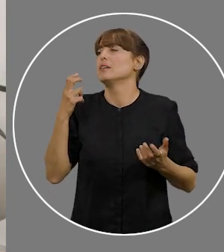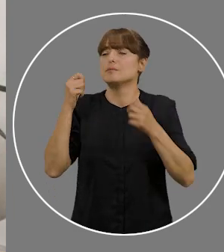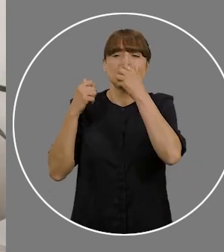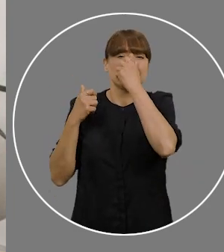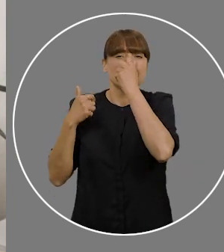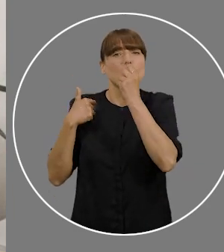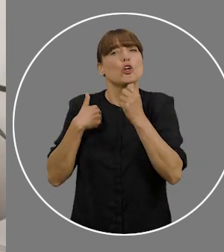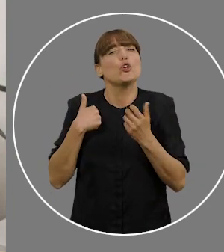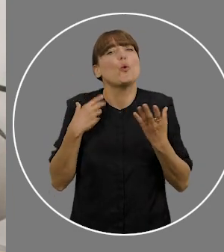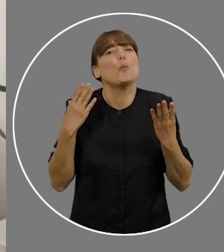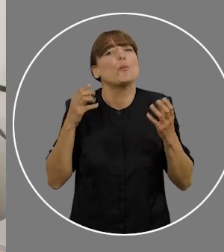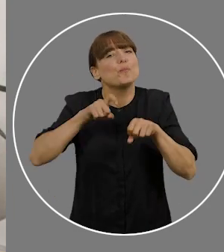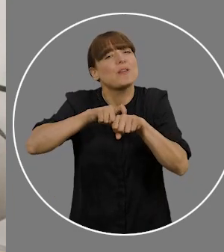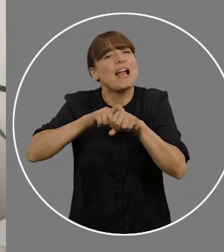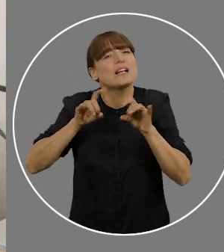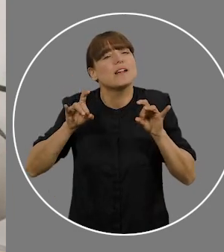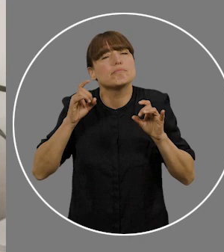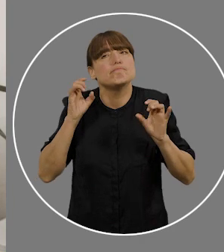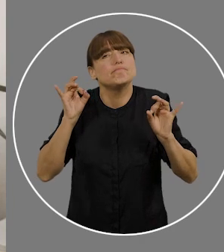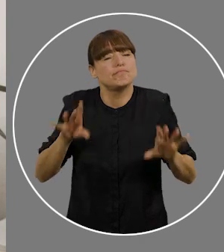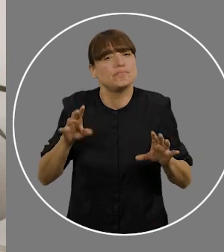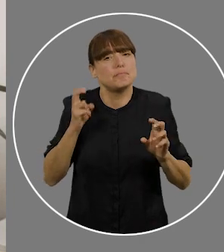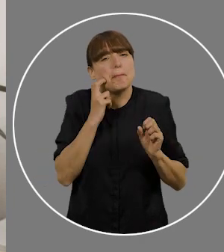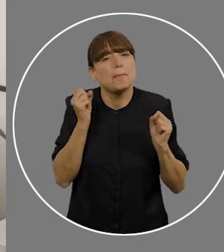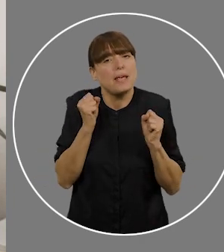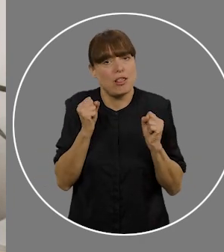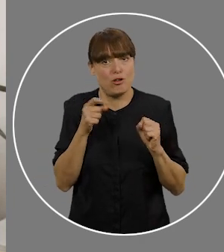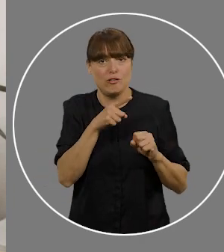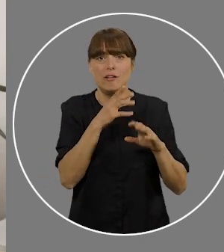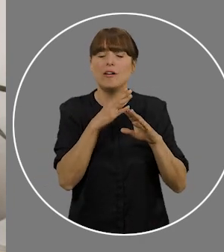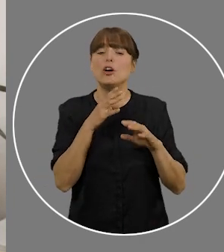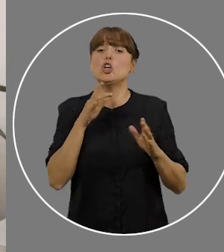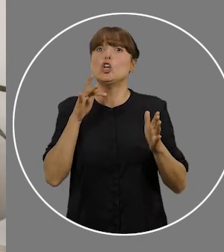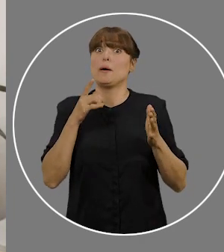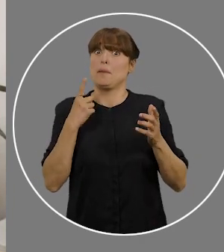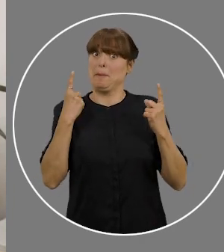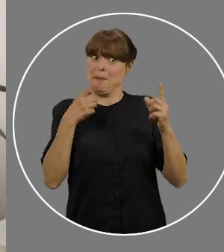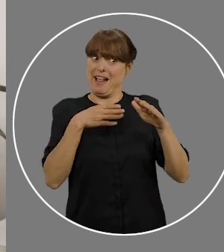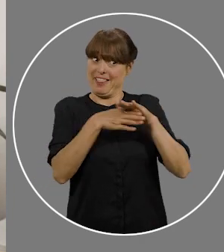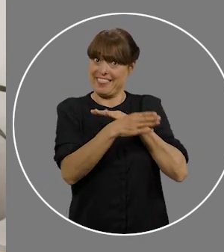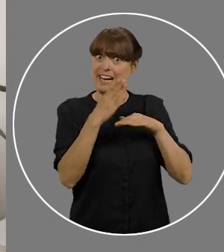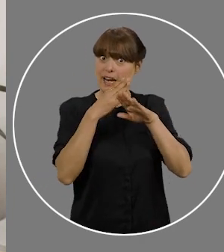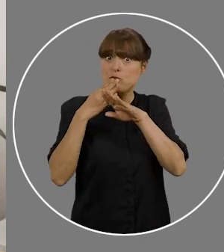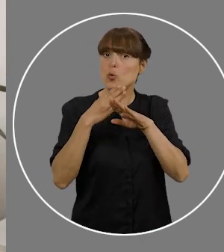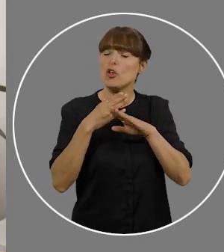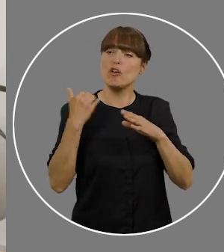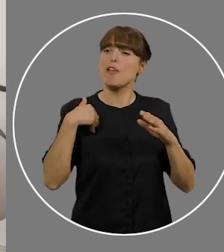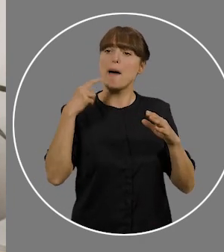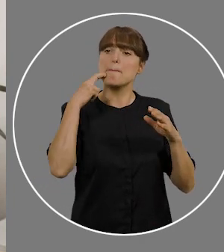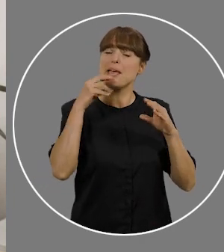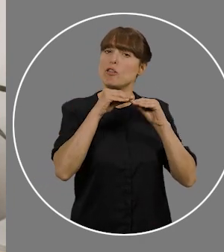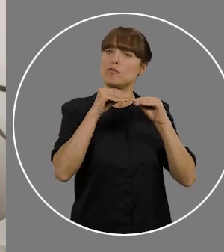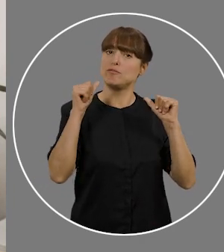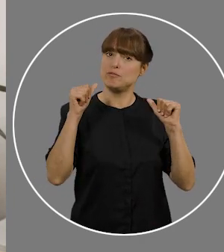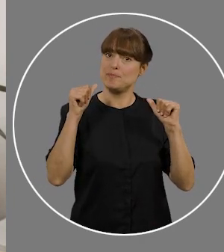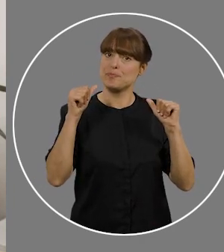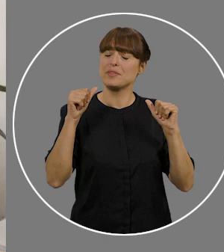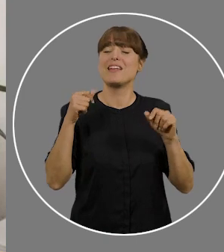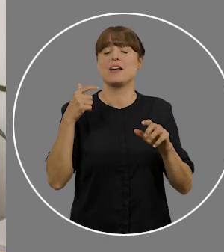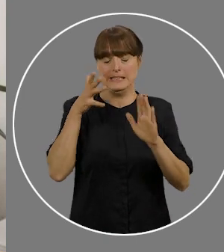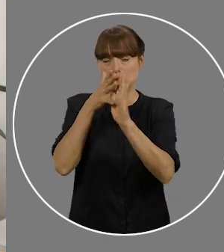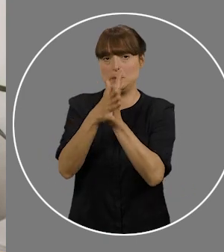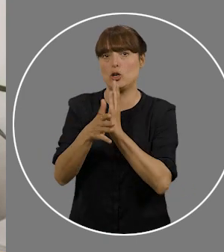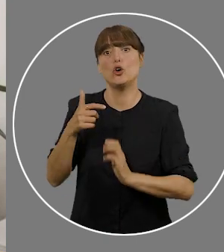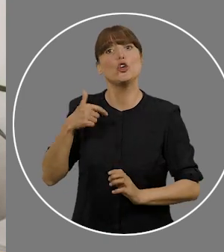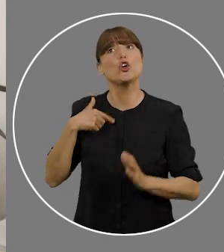Miedo no por lo que hay de esto, porque yo era muy miedosa. Con yo vivir los refugios ya se me quitó. ¿Así? ¿Y